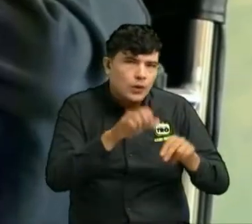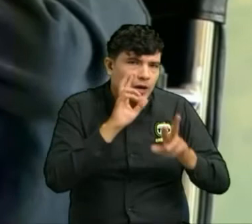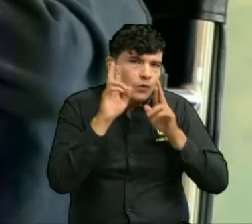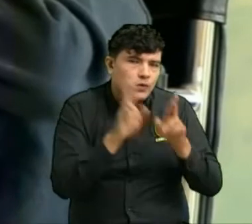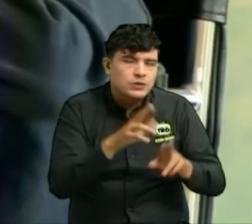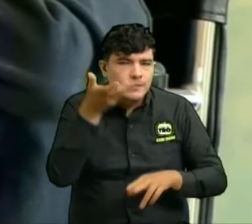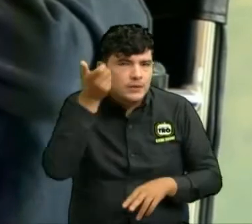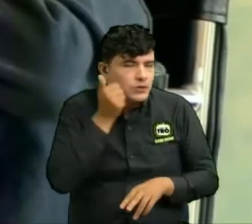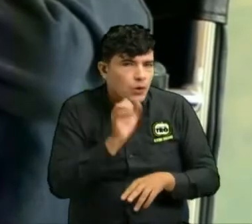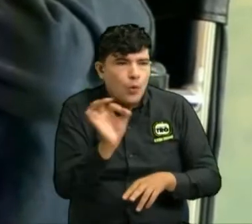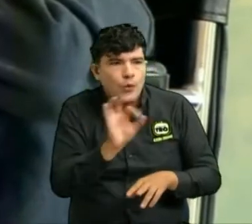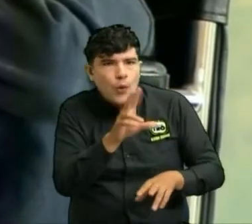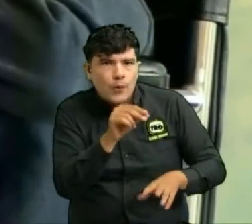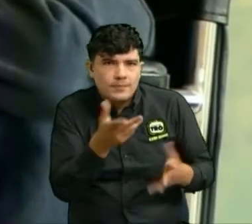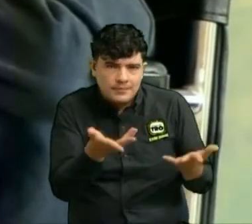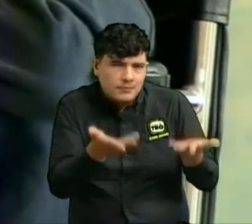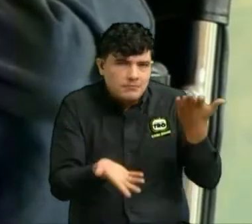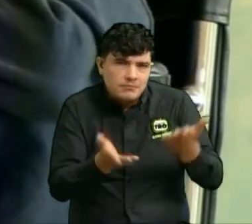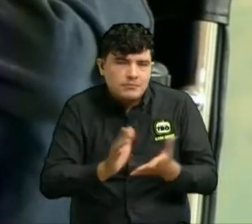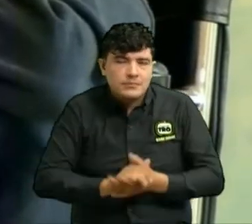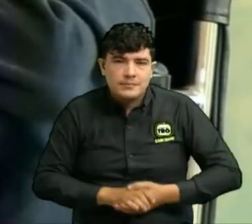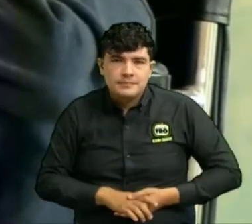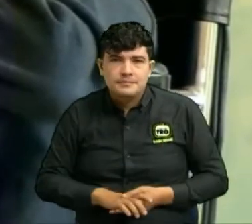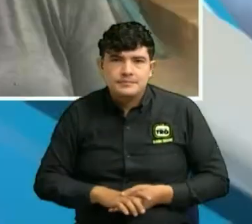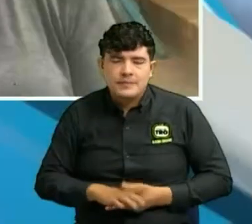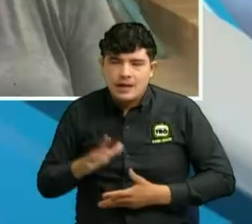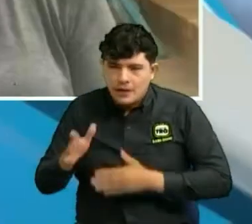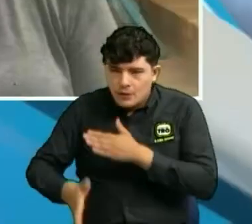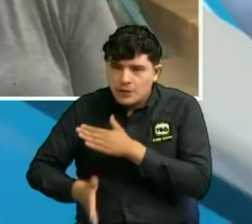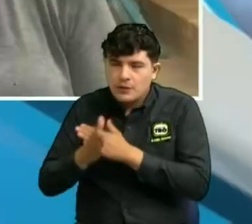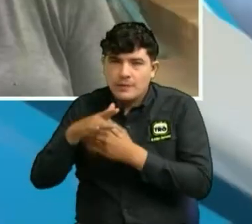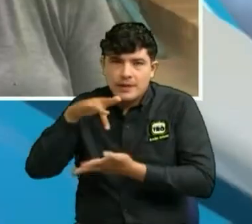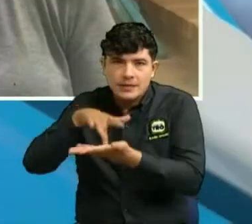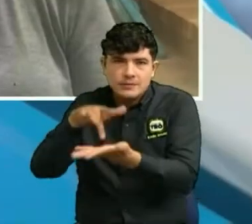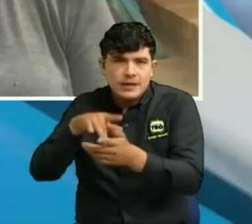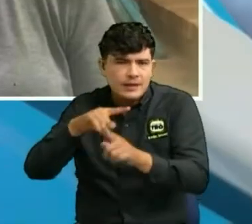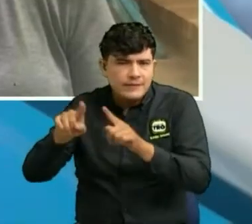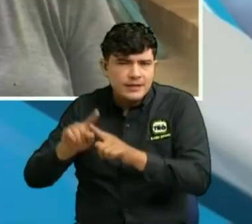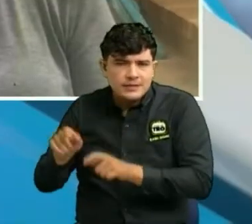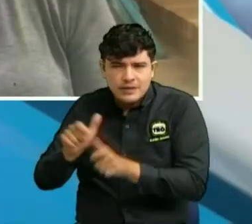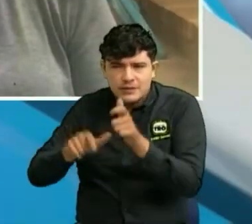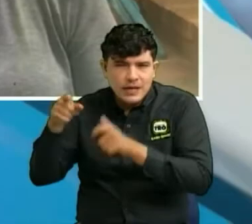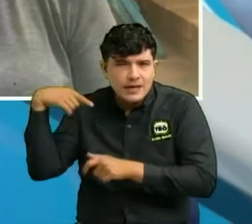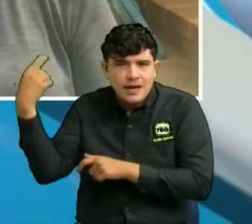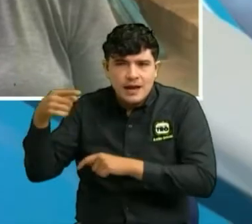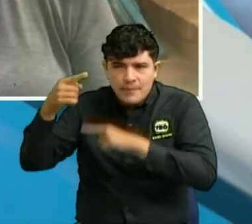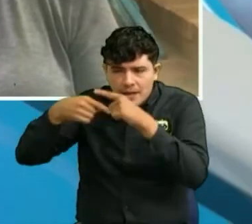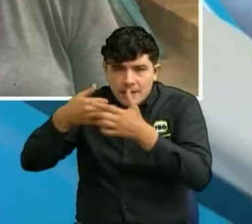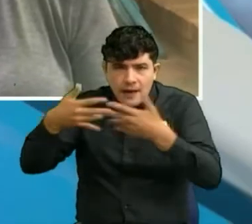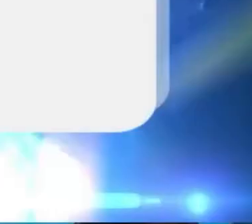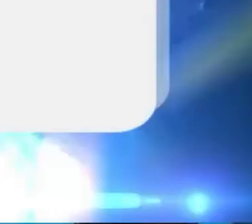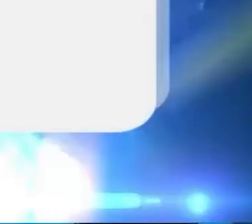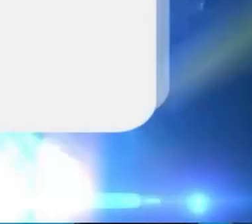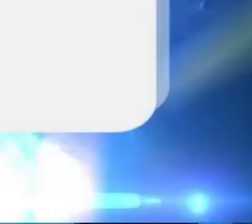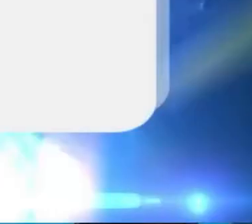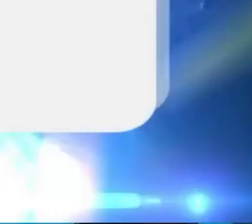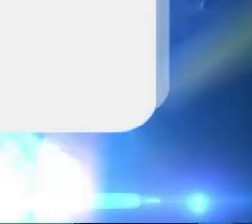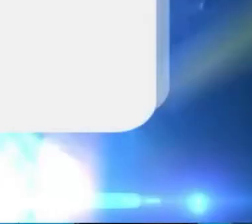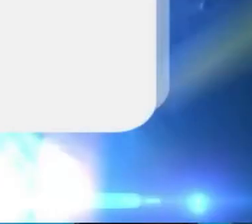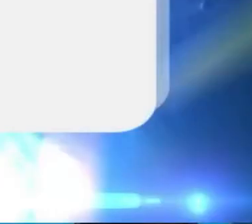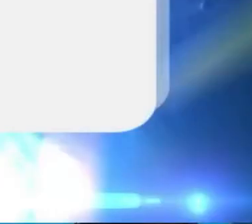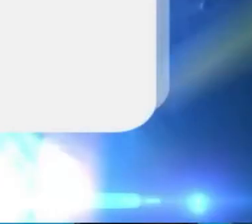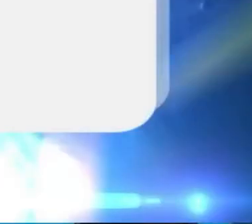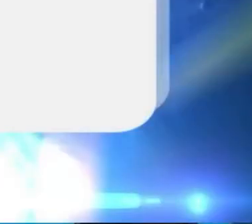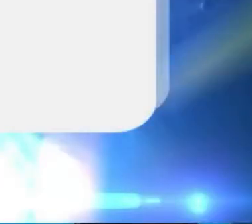de una pensión. Bueno, continuamos con la participación de nuestros televidentes. Nos siguen llegando mensajes a través de WhatsApp, a través de